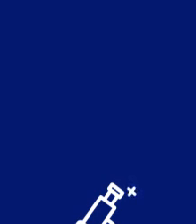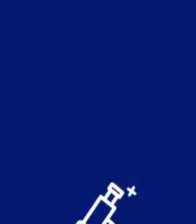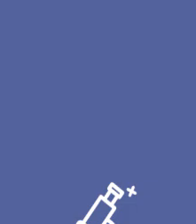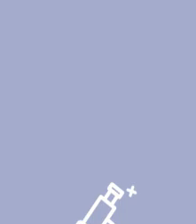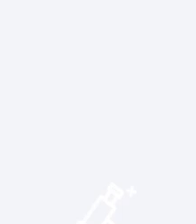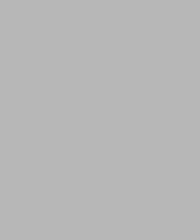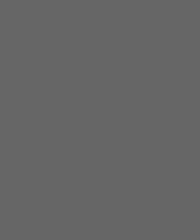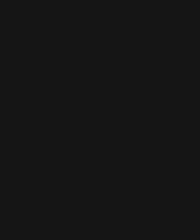¡Gracias!